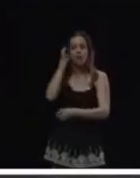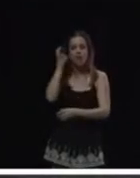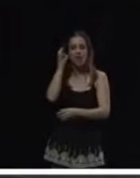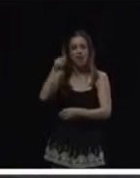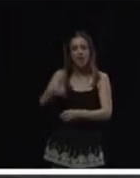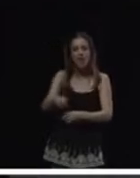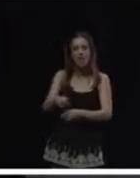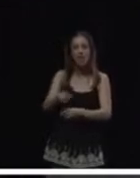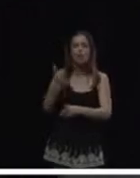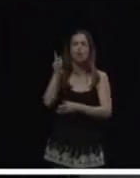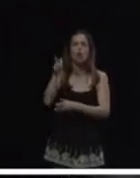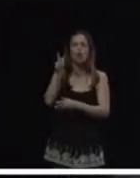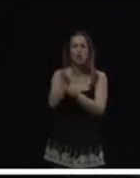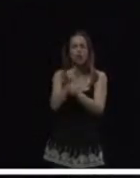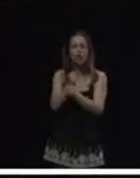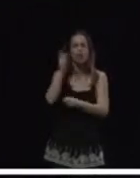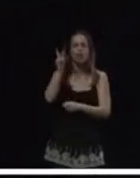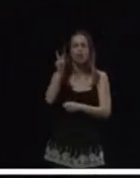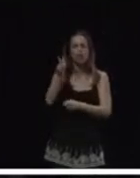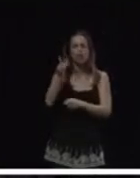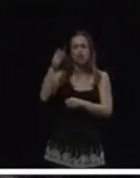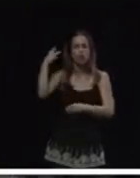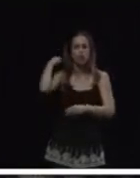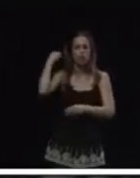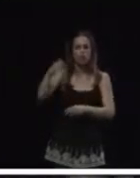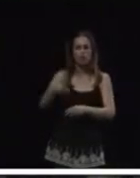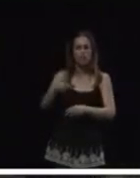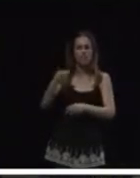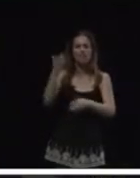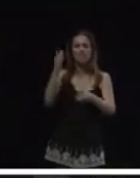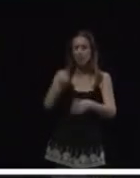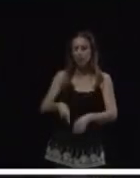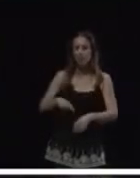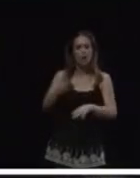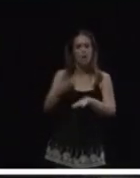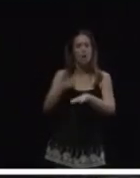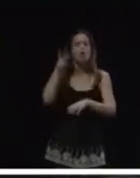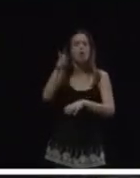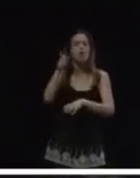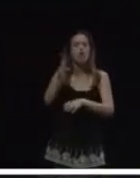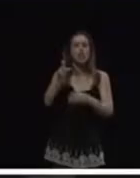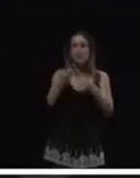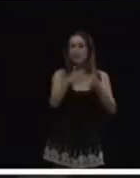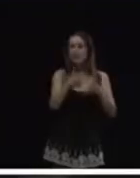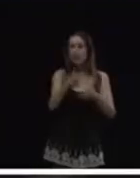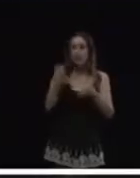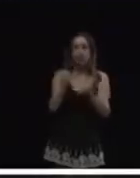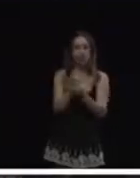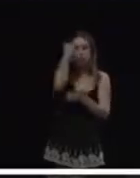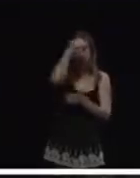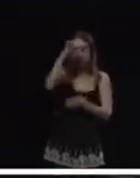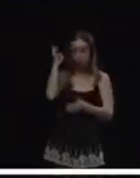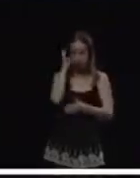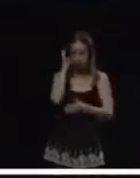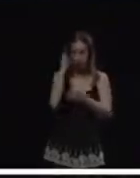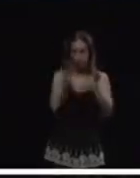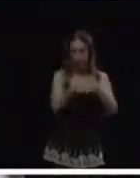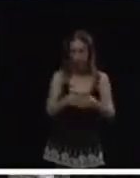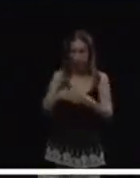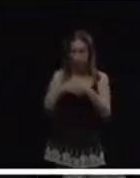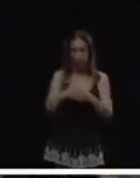de los pensionistas y ha trabajado mucho por los derechos de todas y todos. Isabel, tienes la palabra.